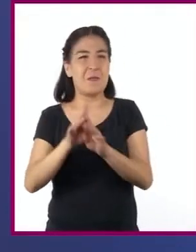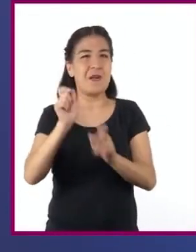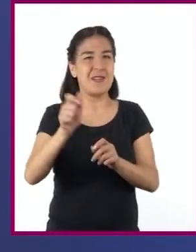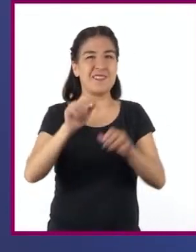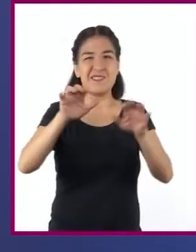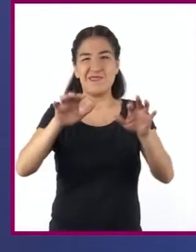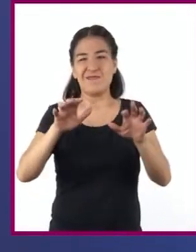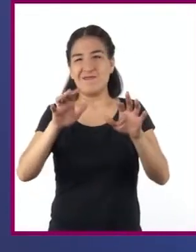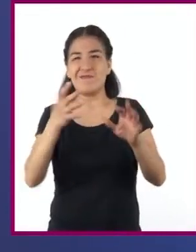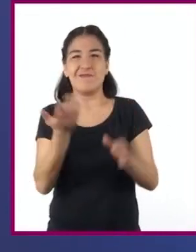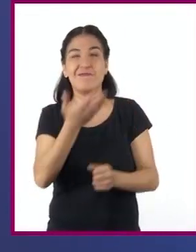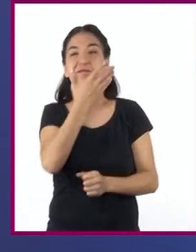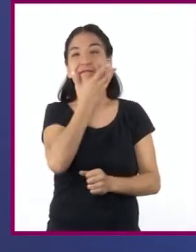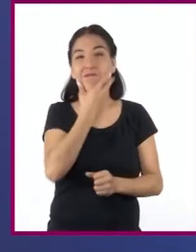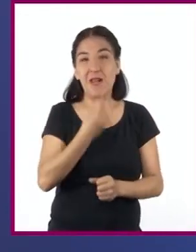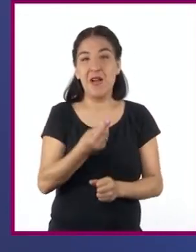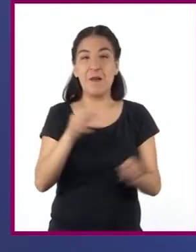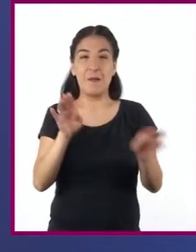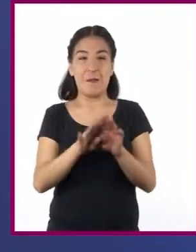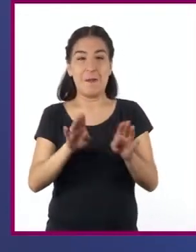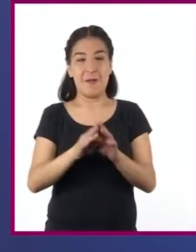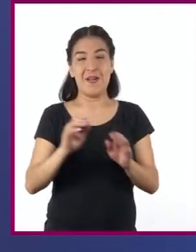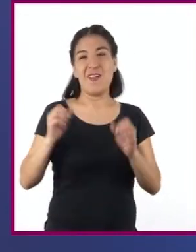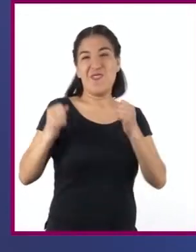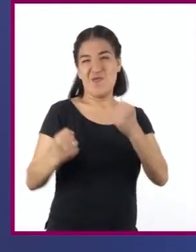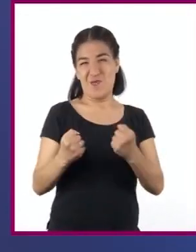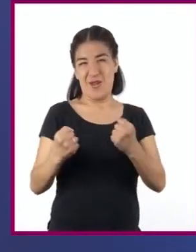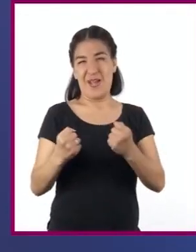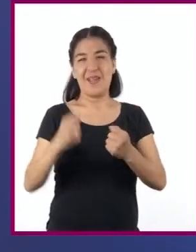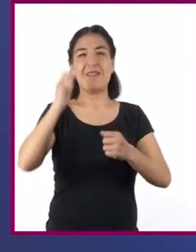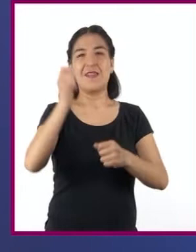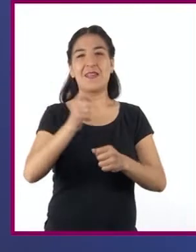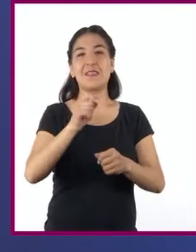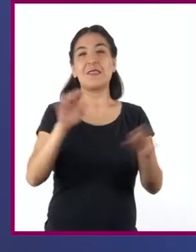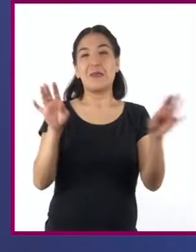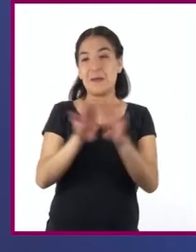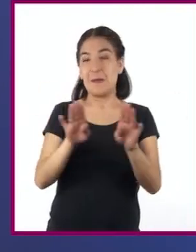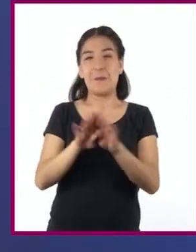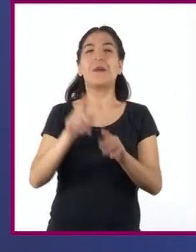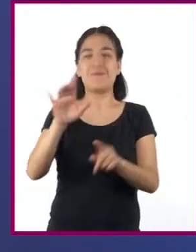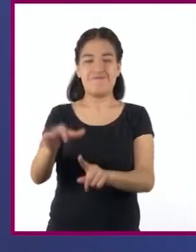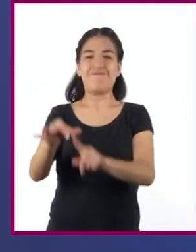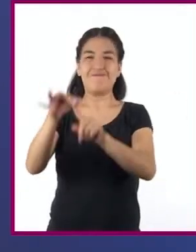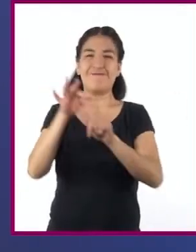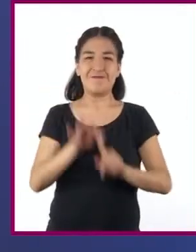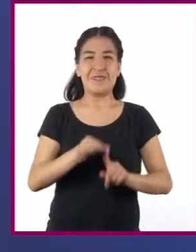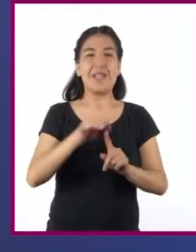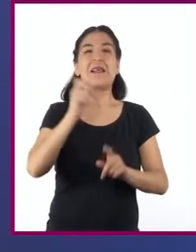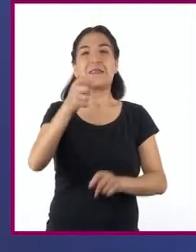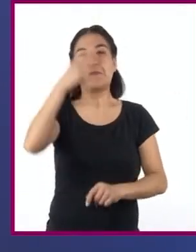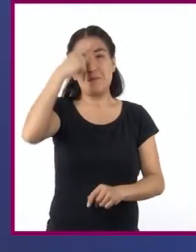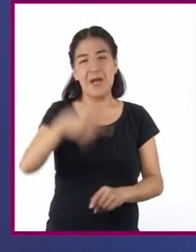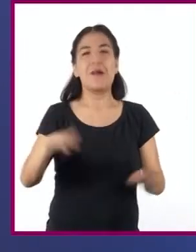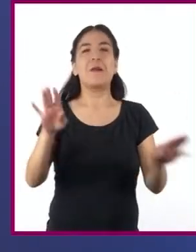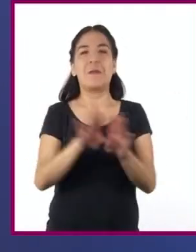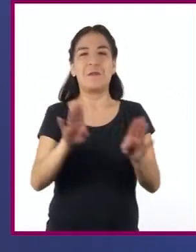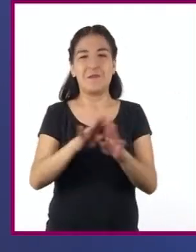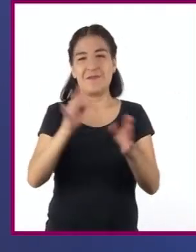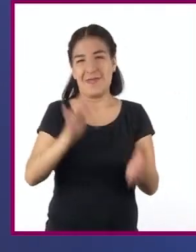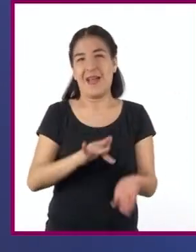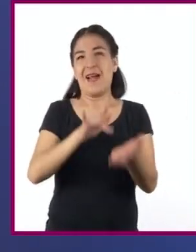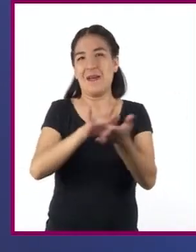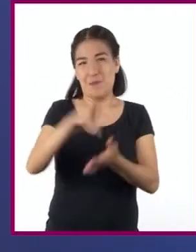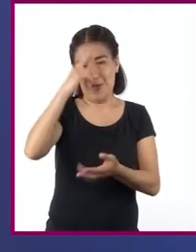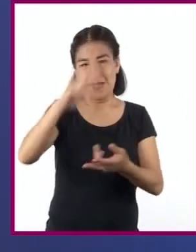Entonces, el macho más atractivo o fuerte es el elegido, y esto da ventaja genética que favorece a la